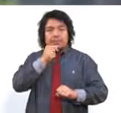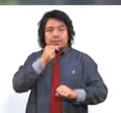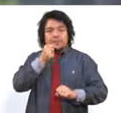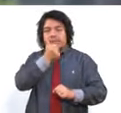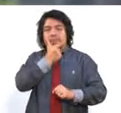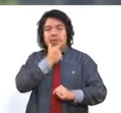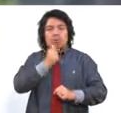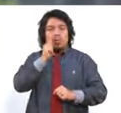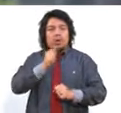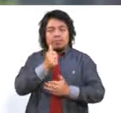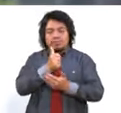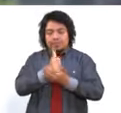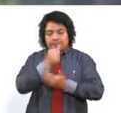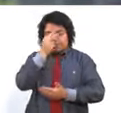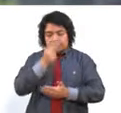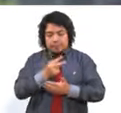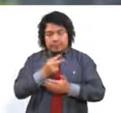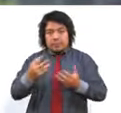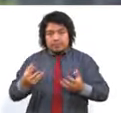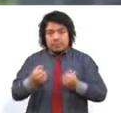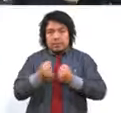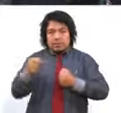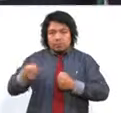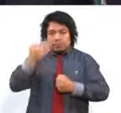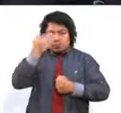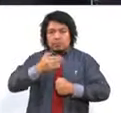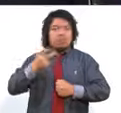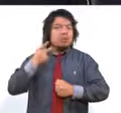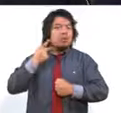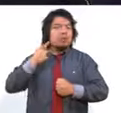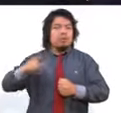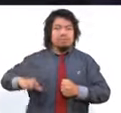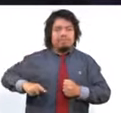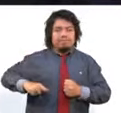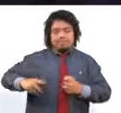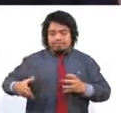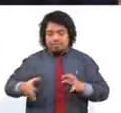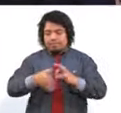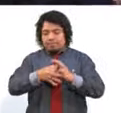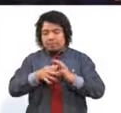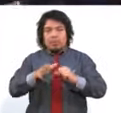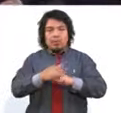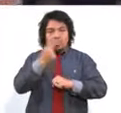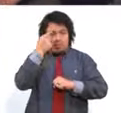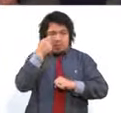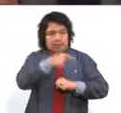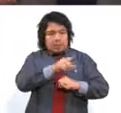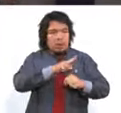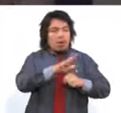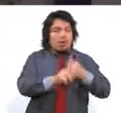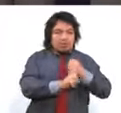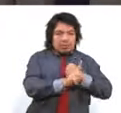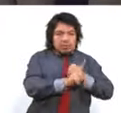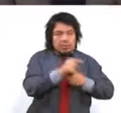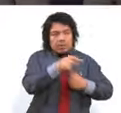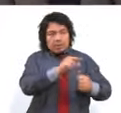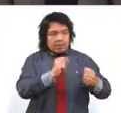Ciudad de México se sumó a las políticas del gobierno de la ciudad para atender las causas que generan la